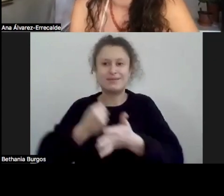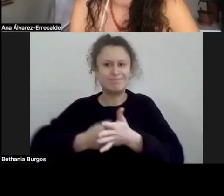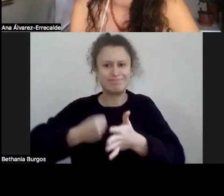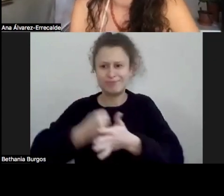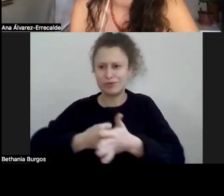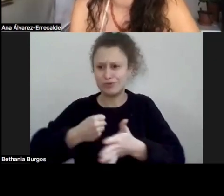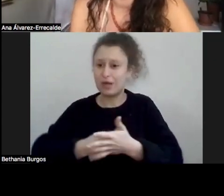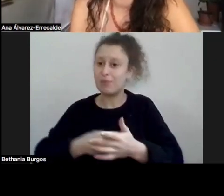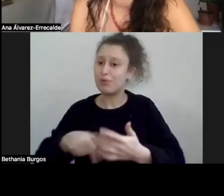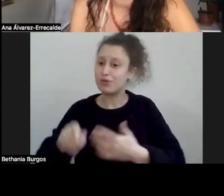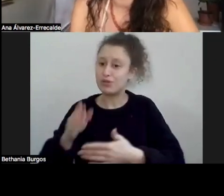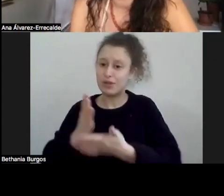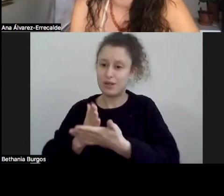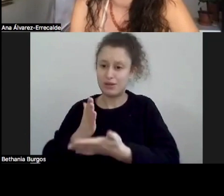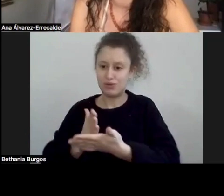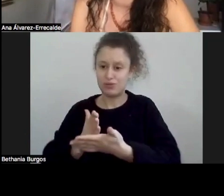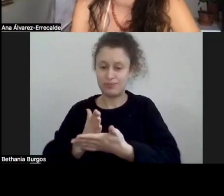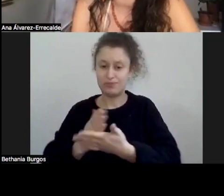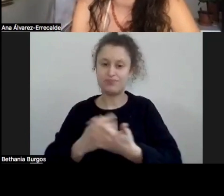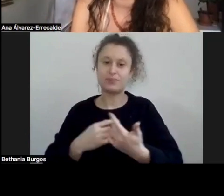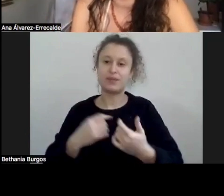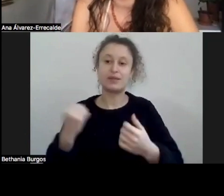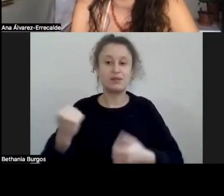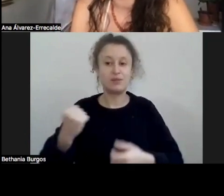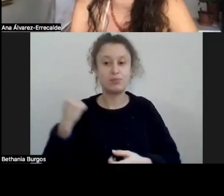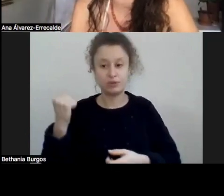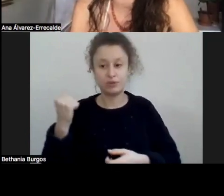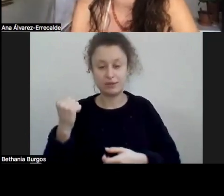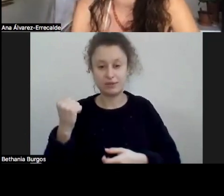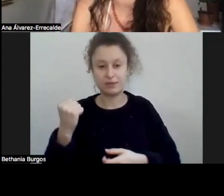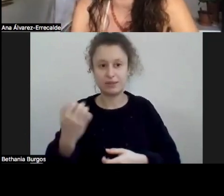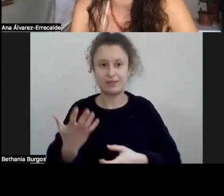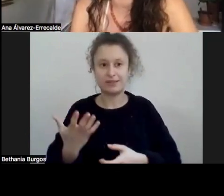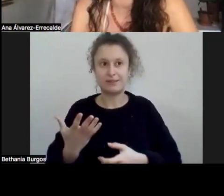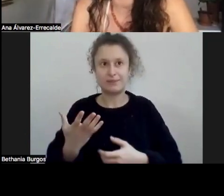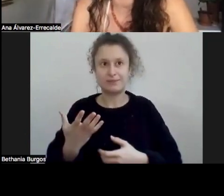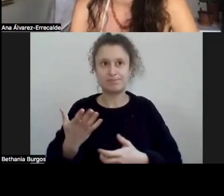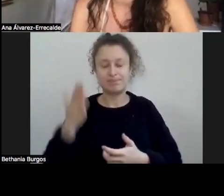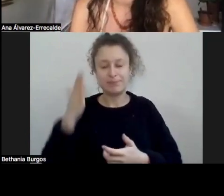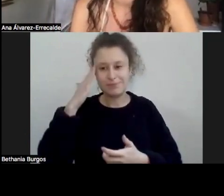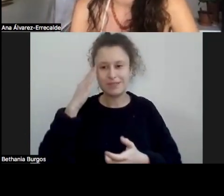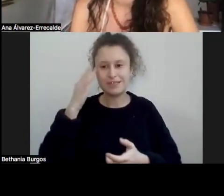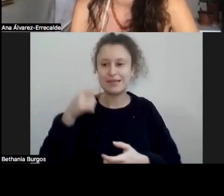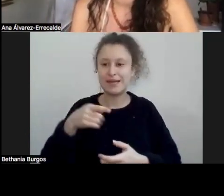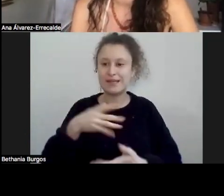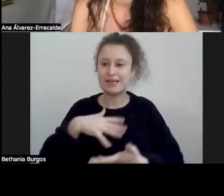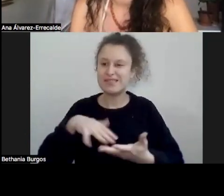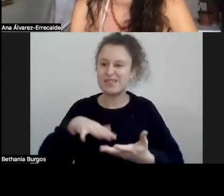Me parece que también es importante considerarlo, porque si bien, como decía antes, ¿no? Los cuidados están